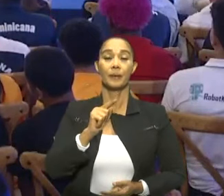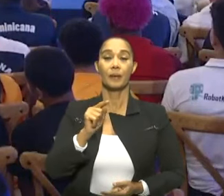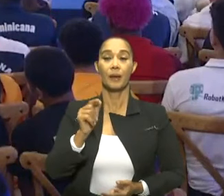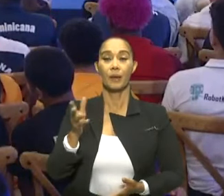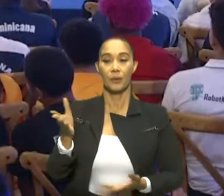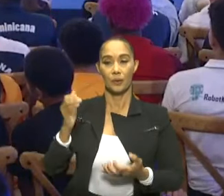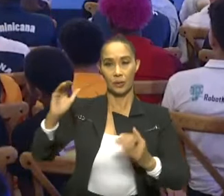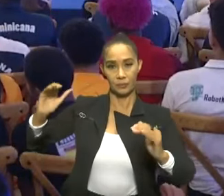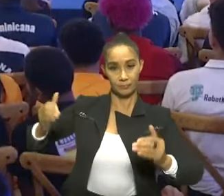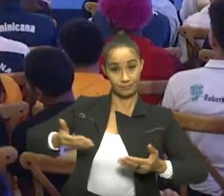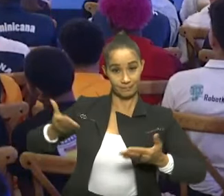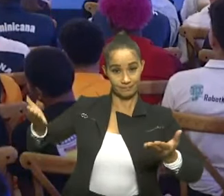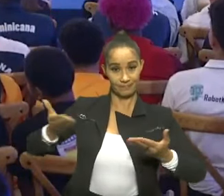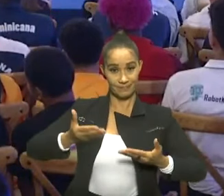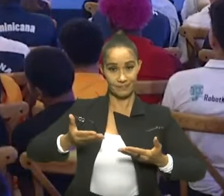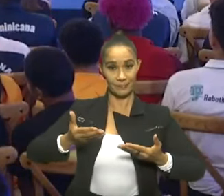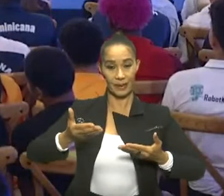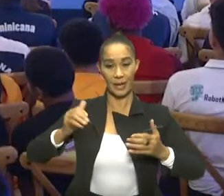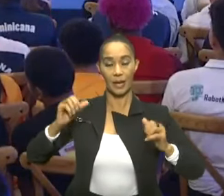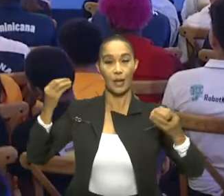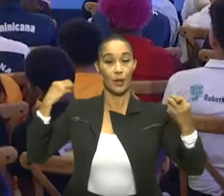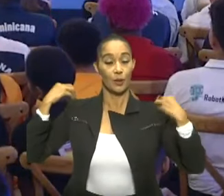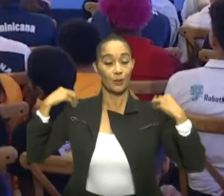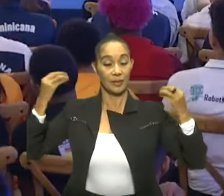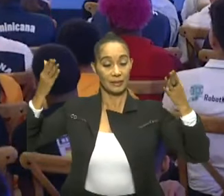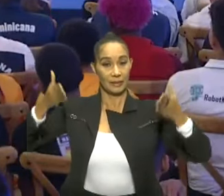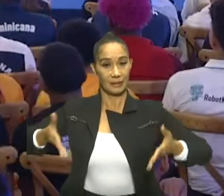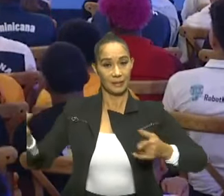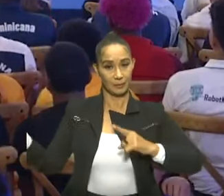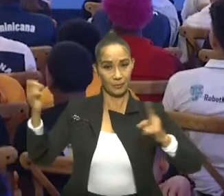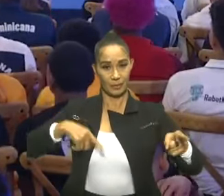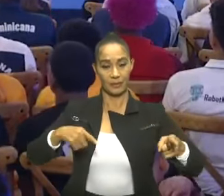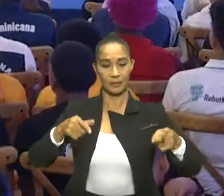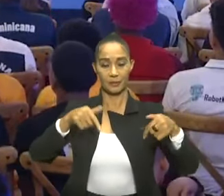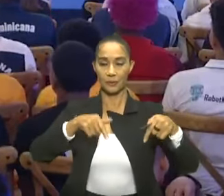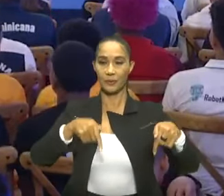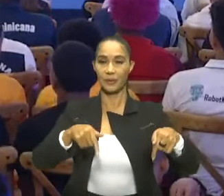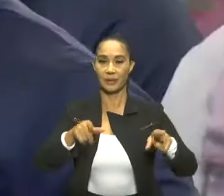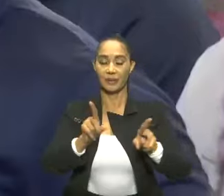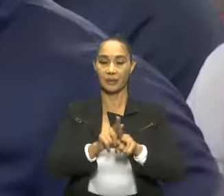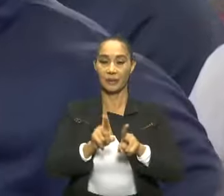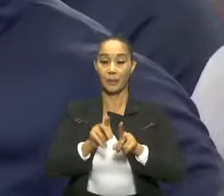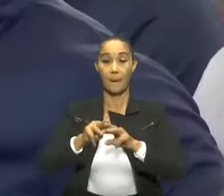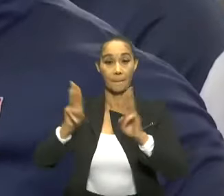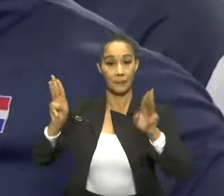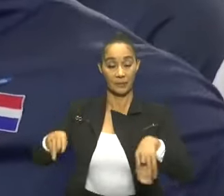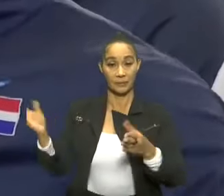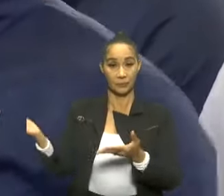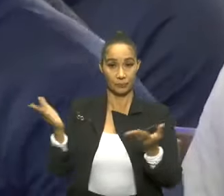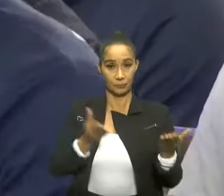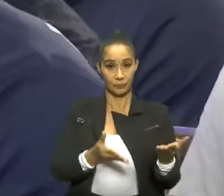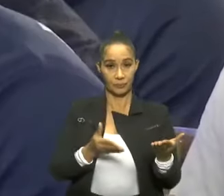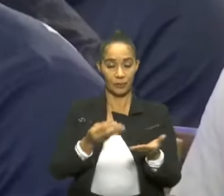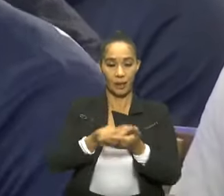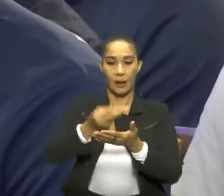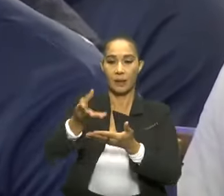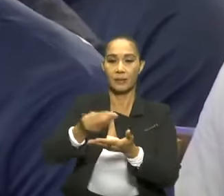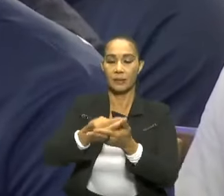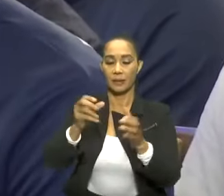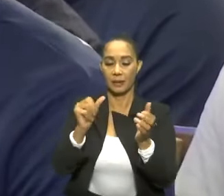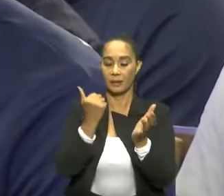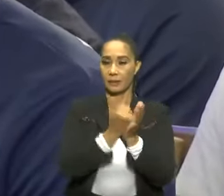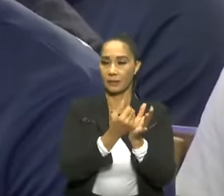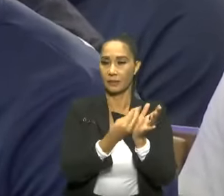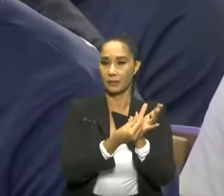quiero invitar a que los atletas que están aquí puedan subir y también que el ministro proceda a la entrega de